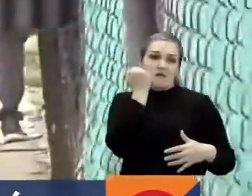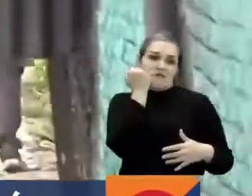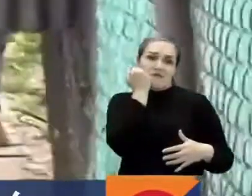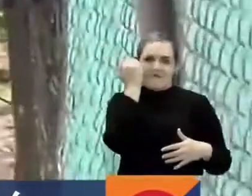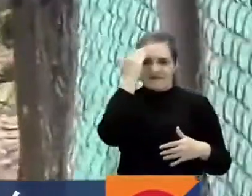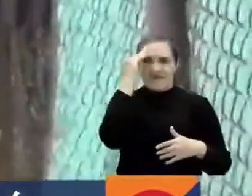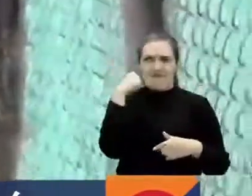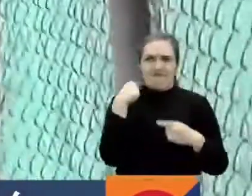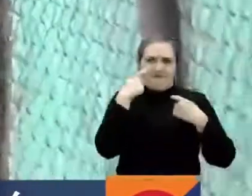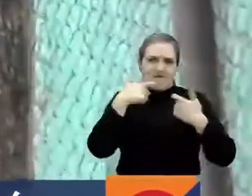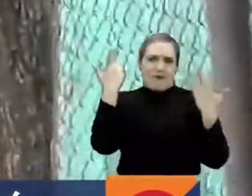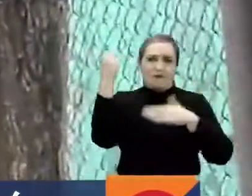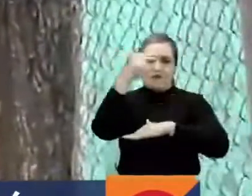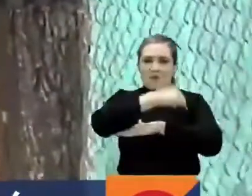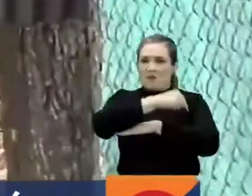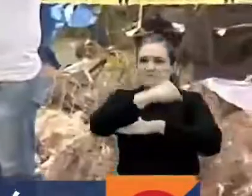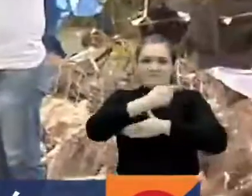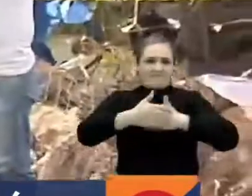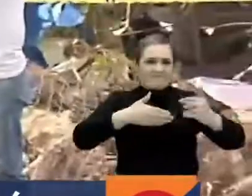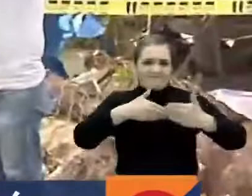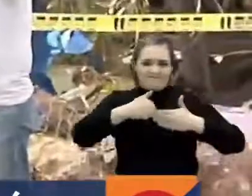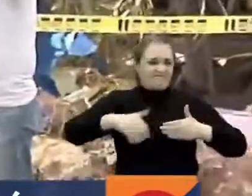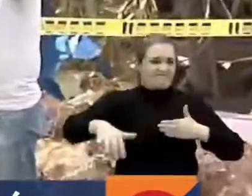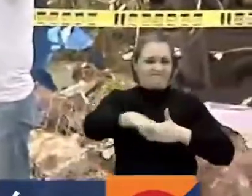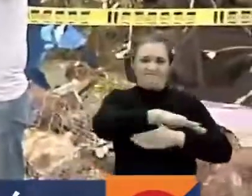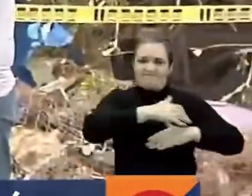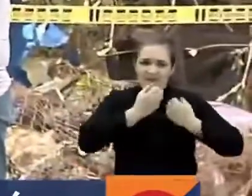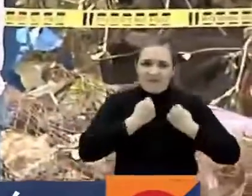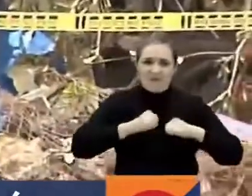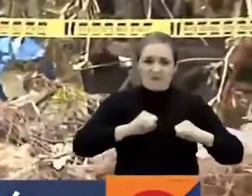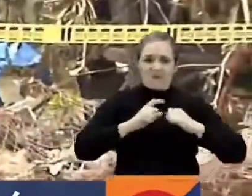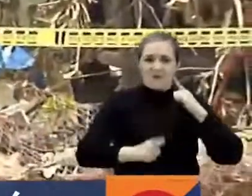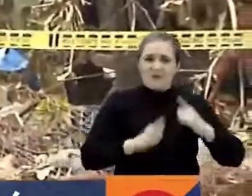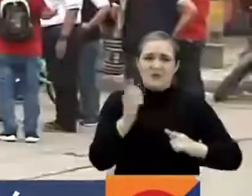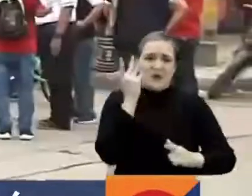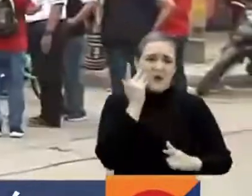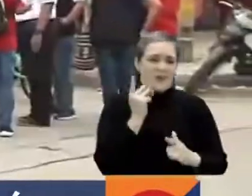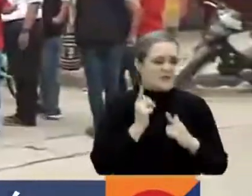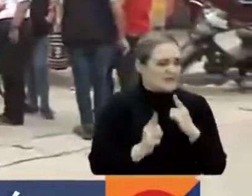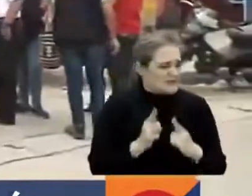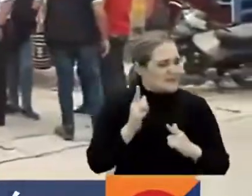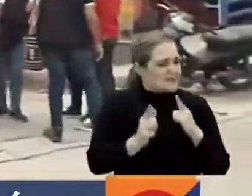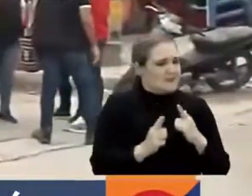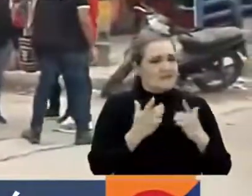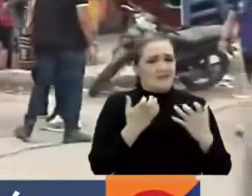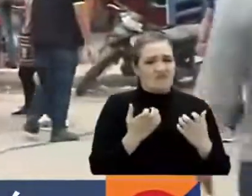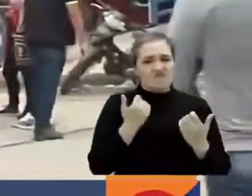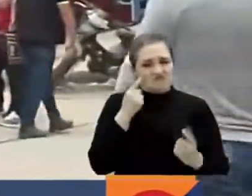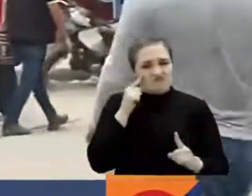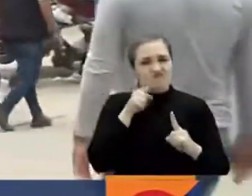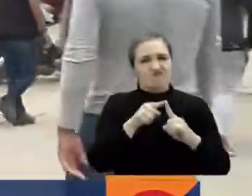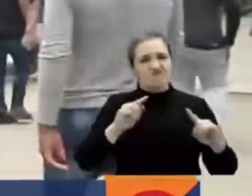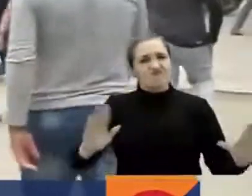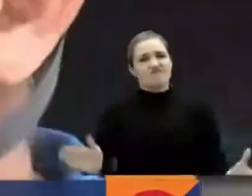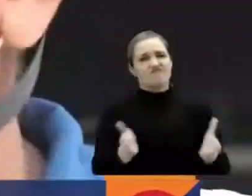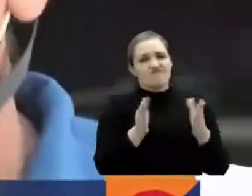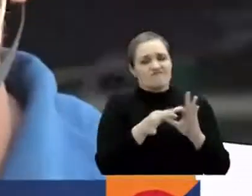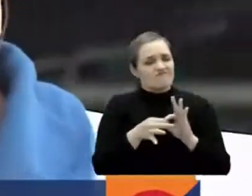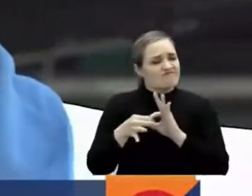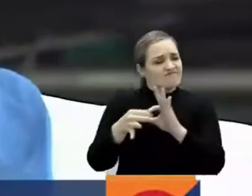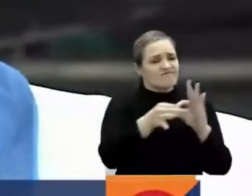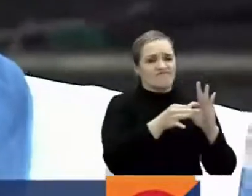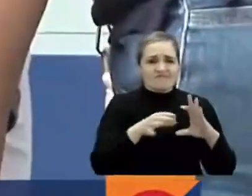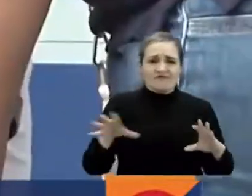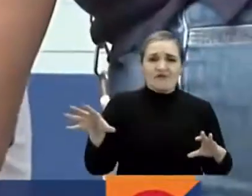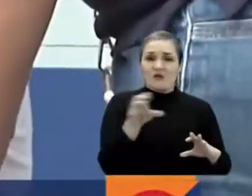se alista para levantarse de sus cenizas, casi como lo hace todos los días. Esta vez, movidos por el consuelo de